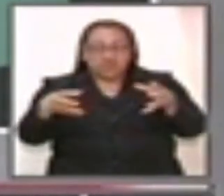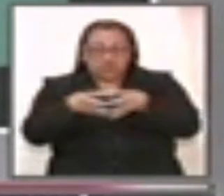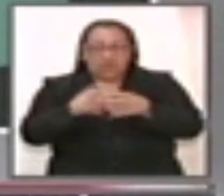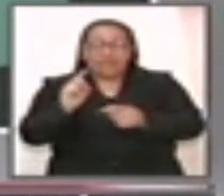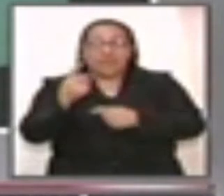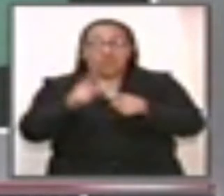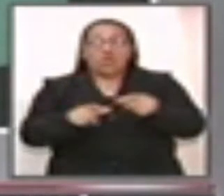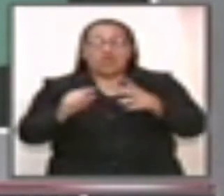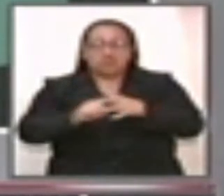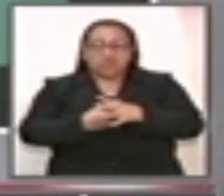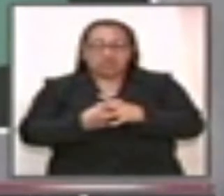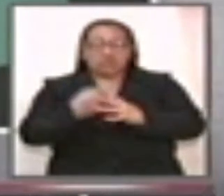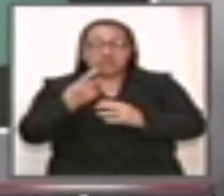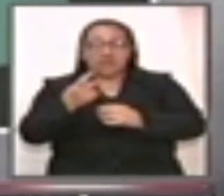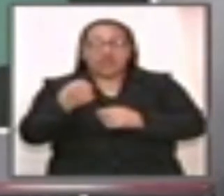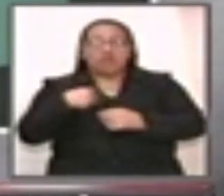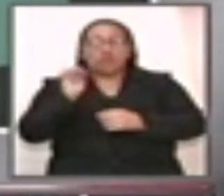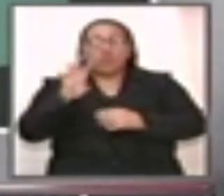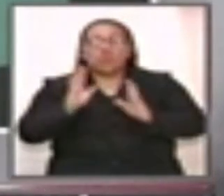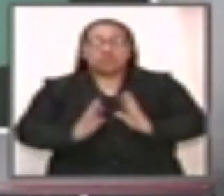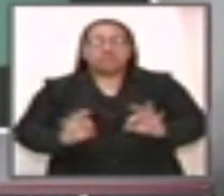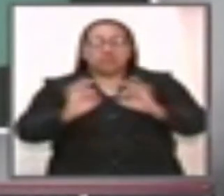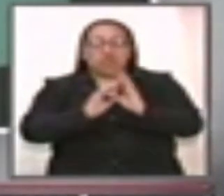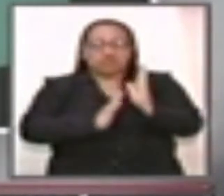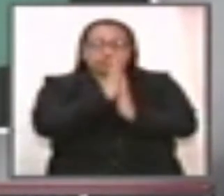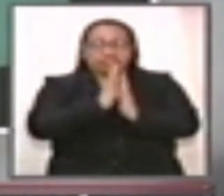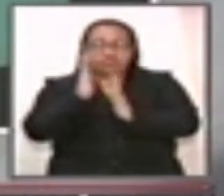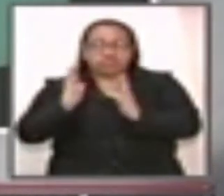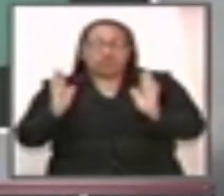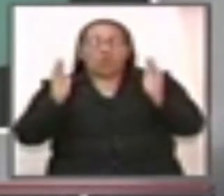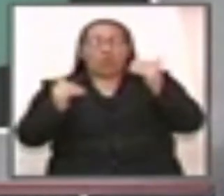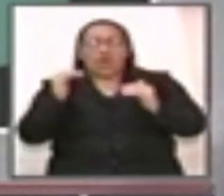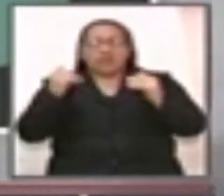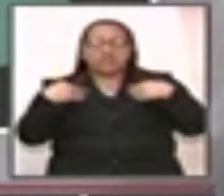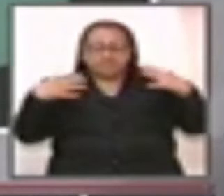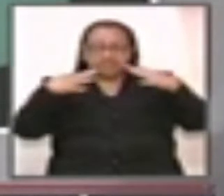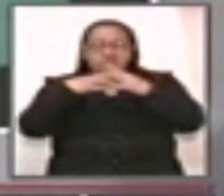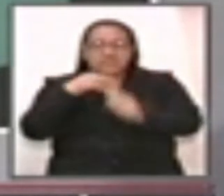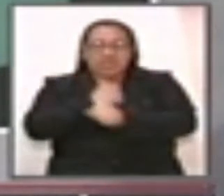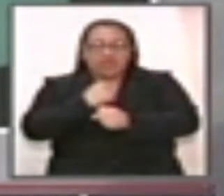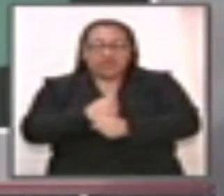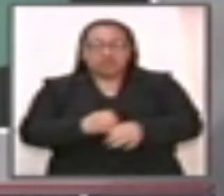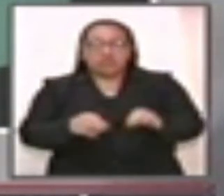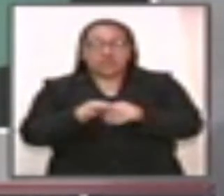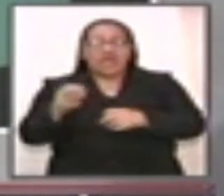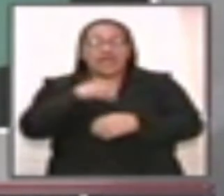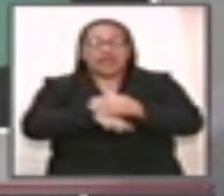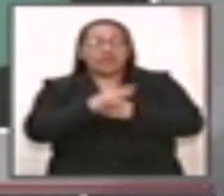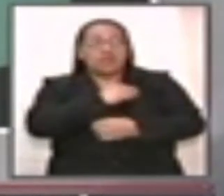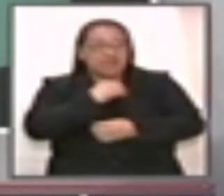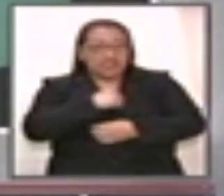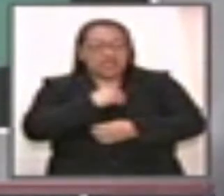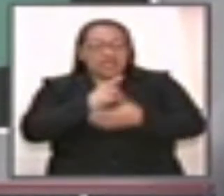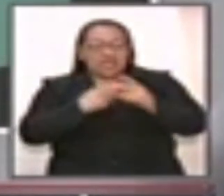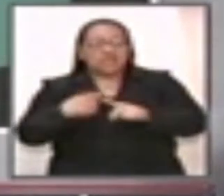En primer lugar, partimos de nuestros cuatro pilares, que son los ejes bajo los cuales realizamos las acciones en el Ministerio,